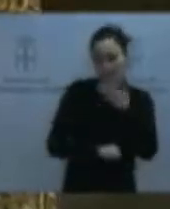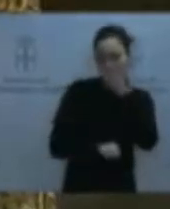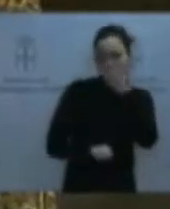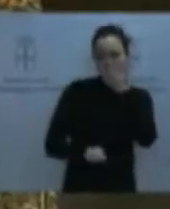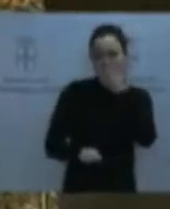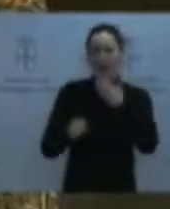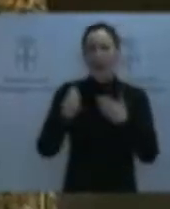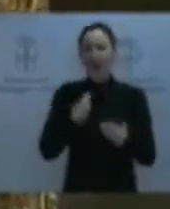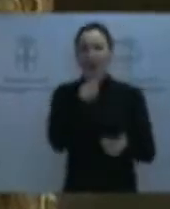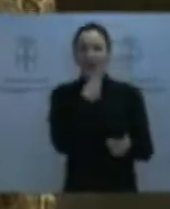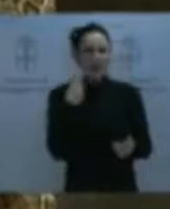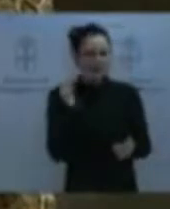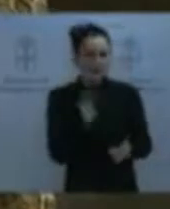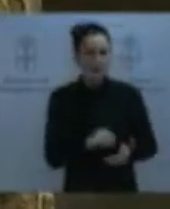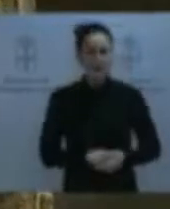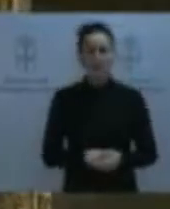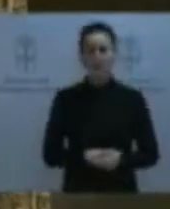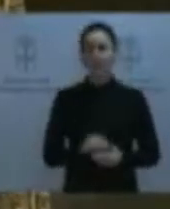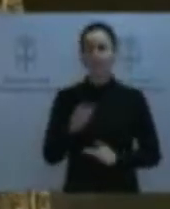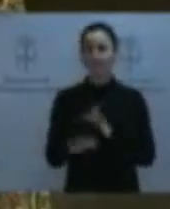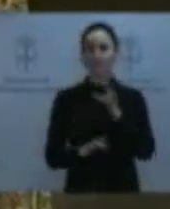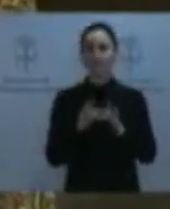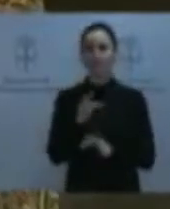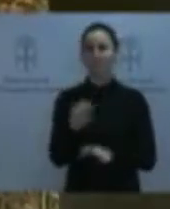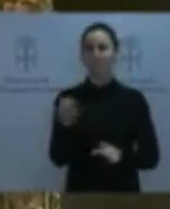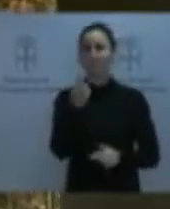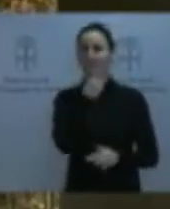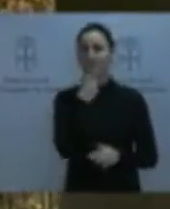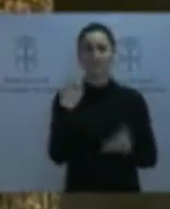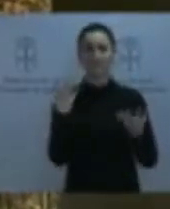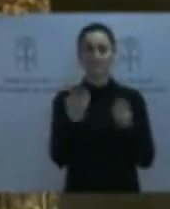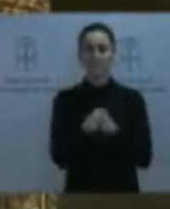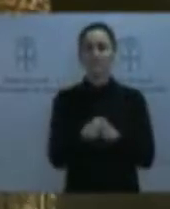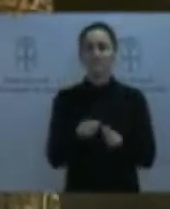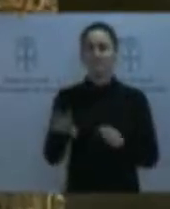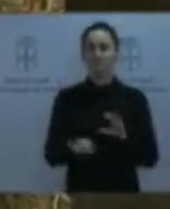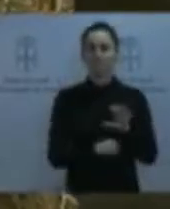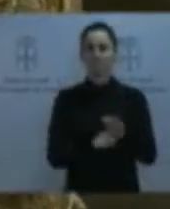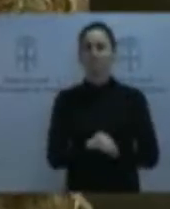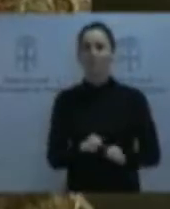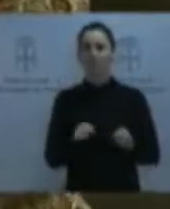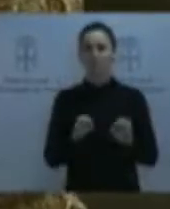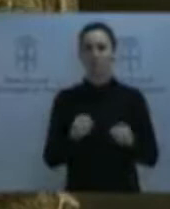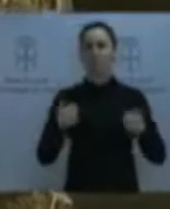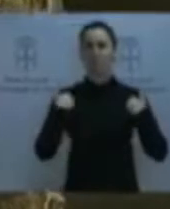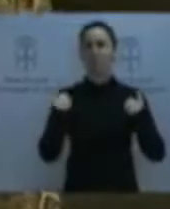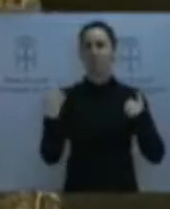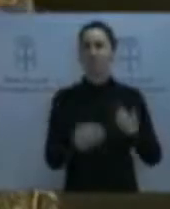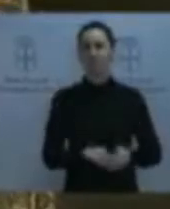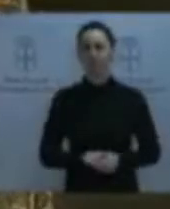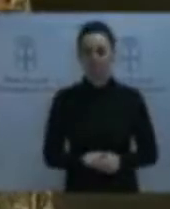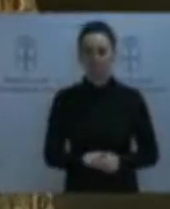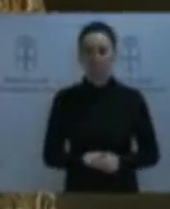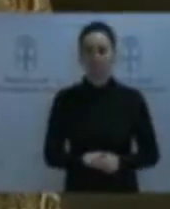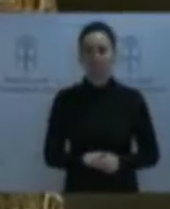además, también comprometernos con las compras públicas responsables de estos alimentos. La leche en Asturias podría ser de alta calidad